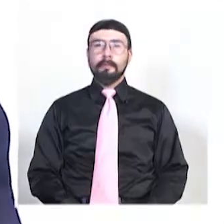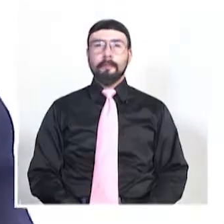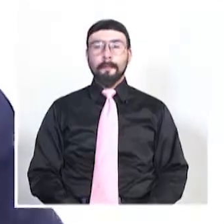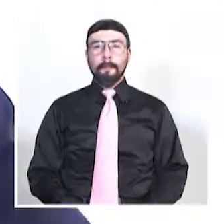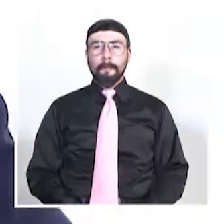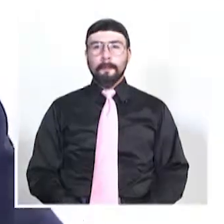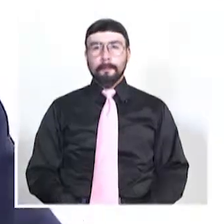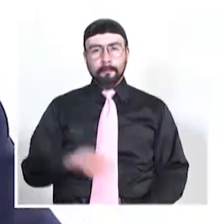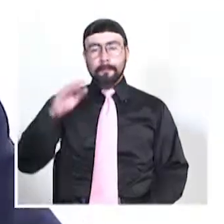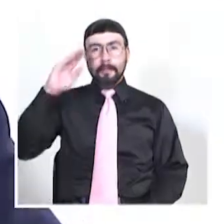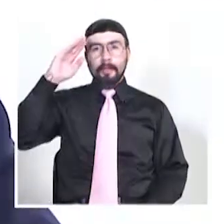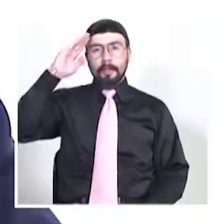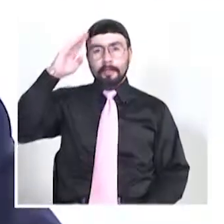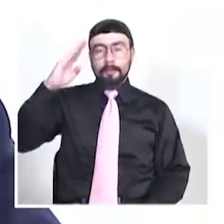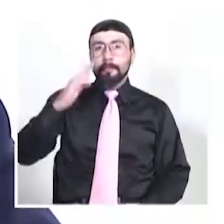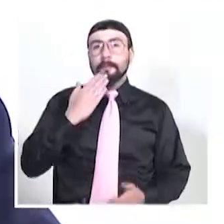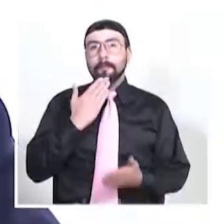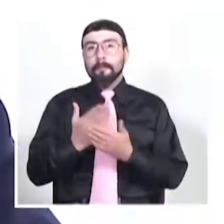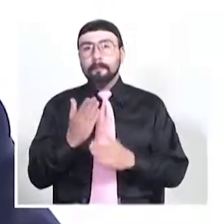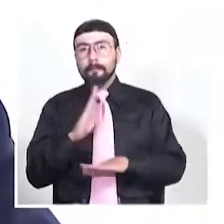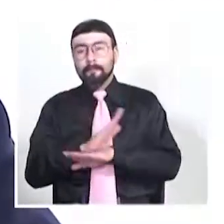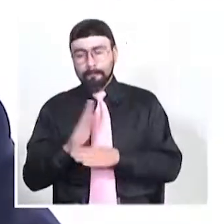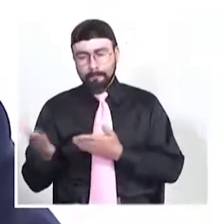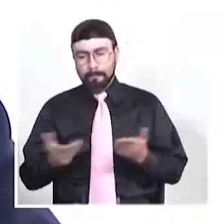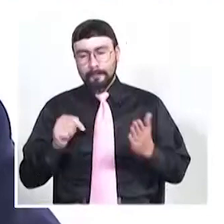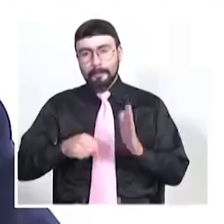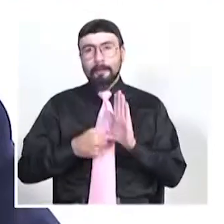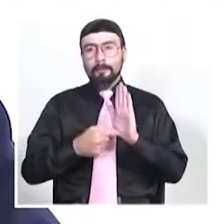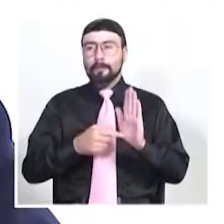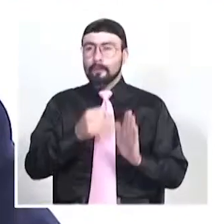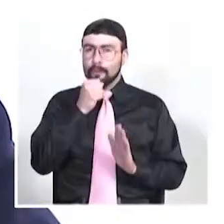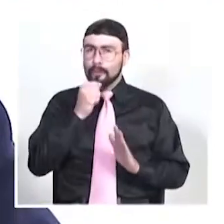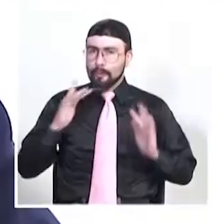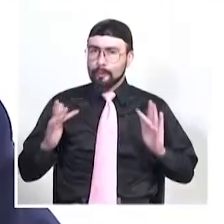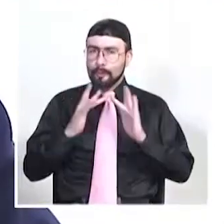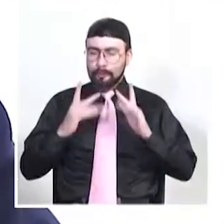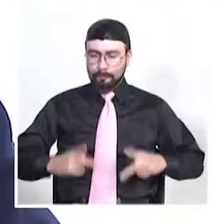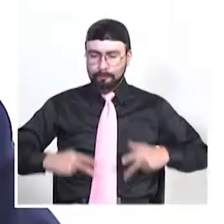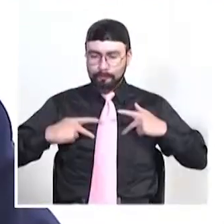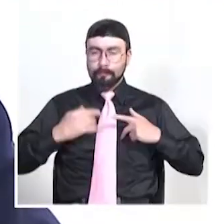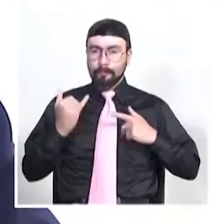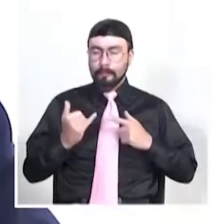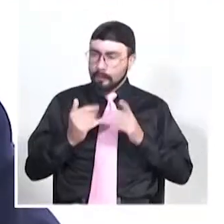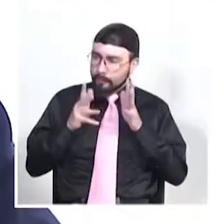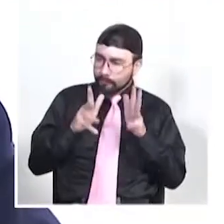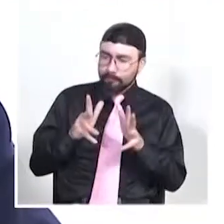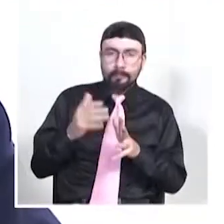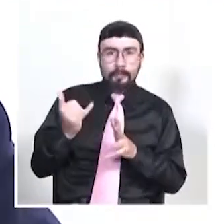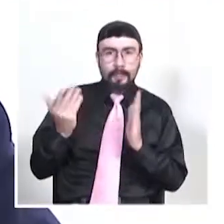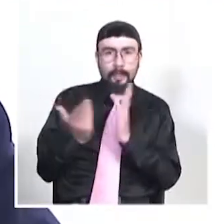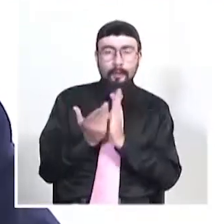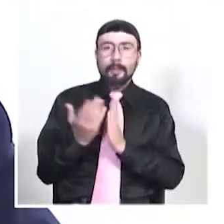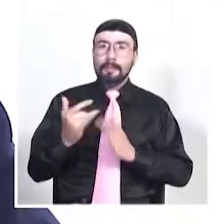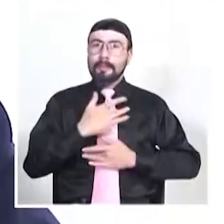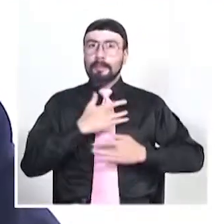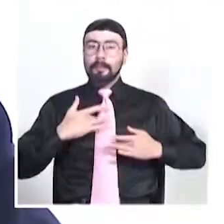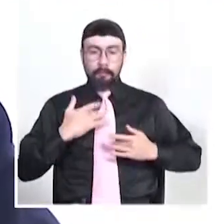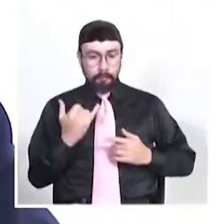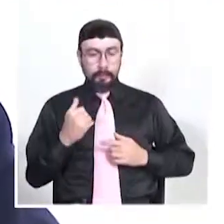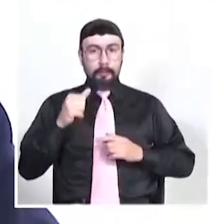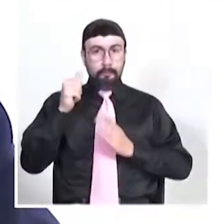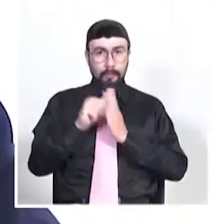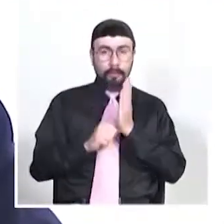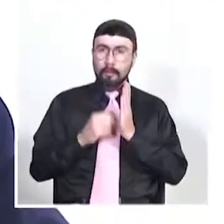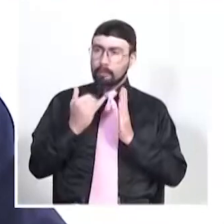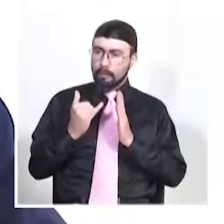Muchas gracias por estar nuevamente con nosotros en una nueva edición de Conexión Vital, un programa de prevención y educación en salud. Recuerden que este programa no